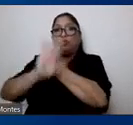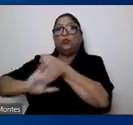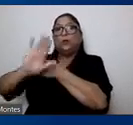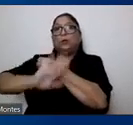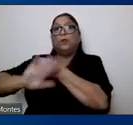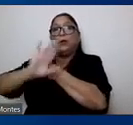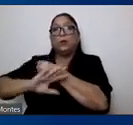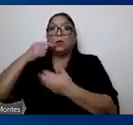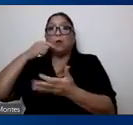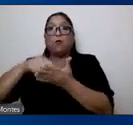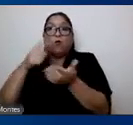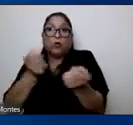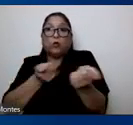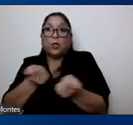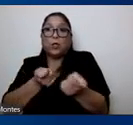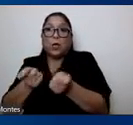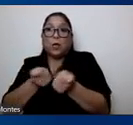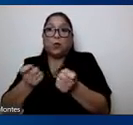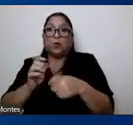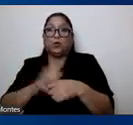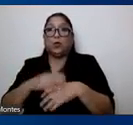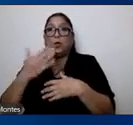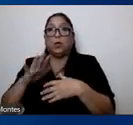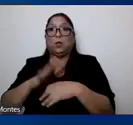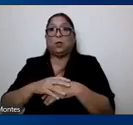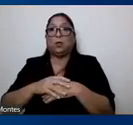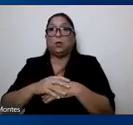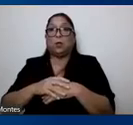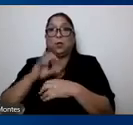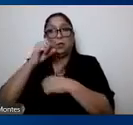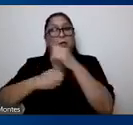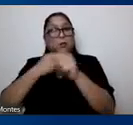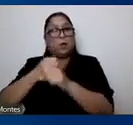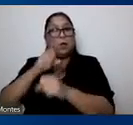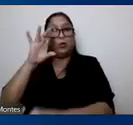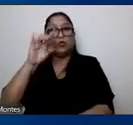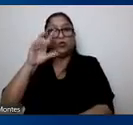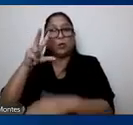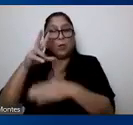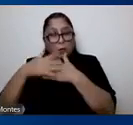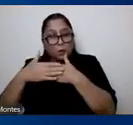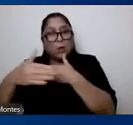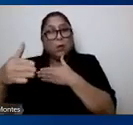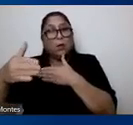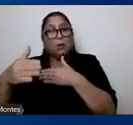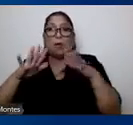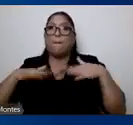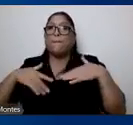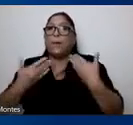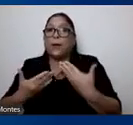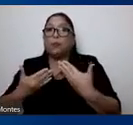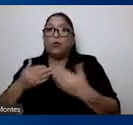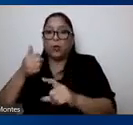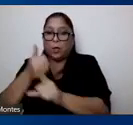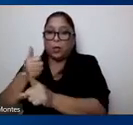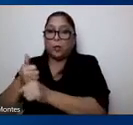fueron regulados ya desde el año 83 hacia adelante para poder ser